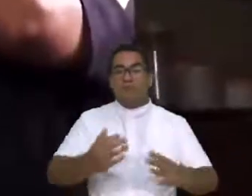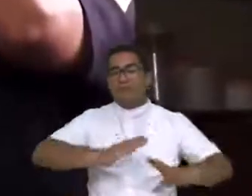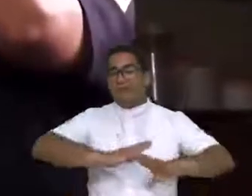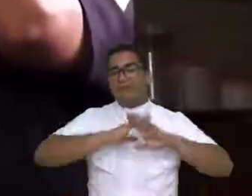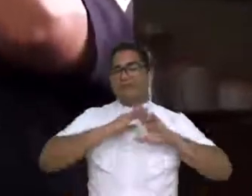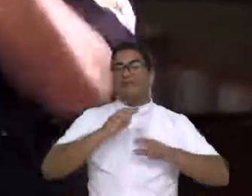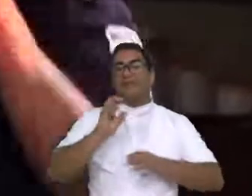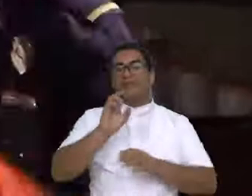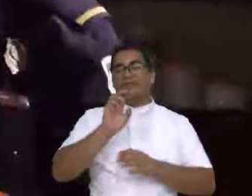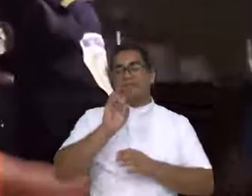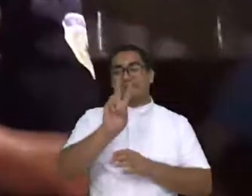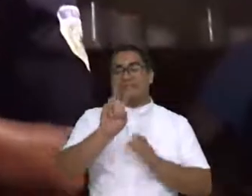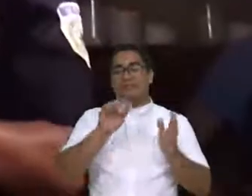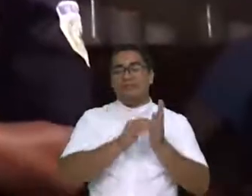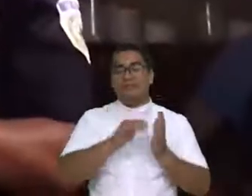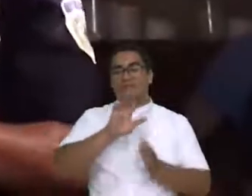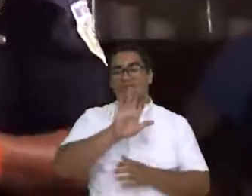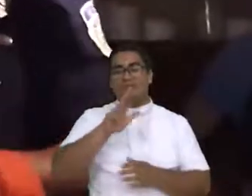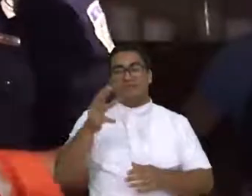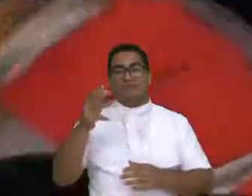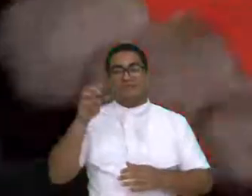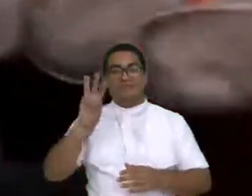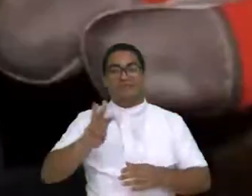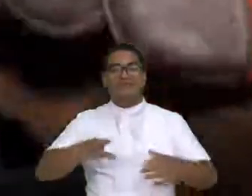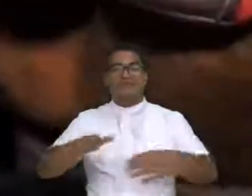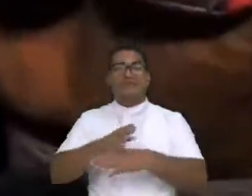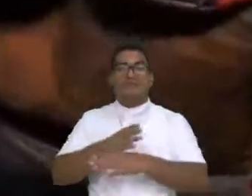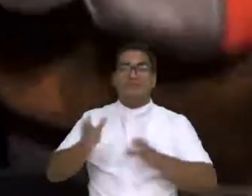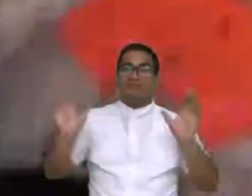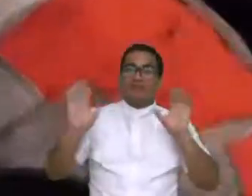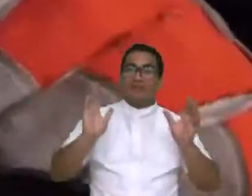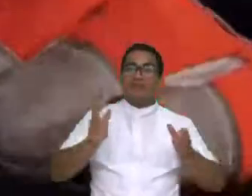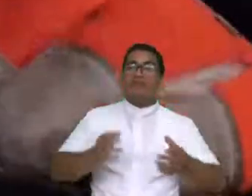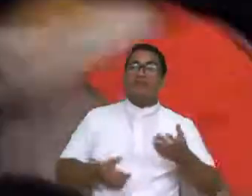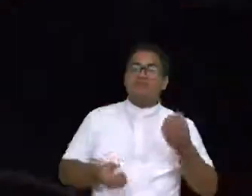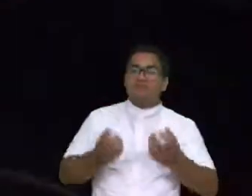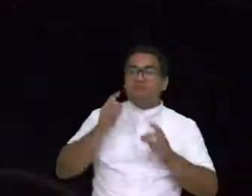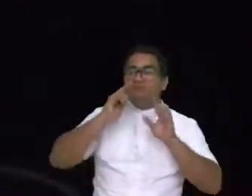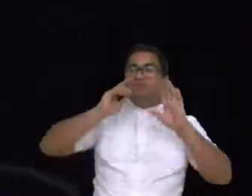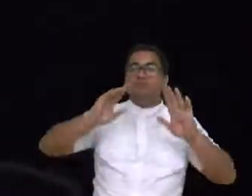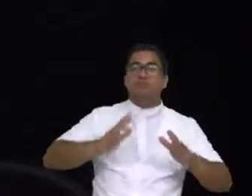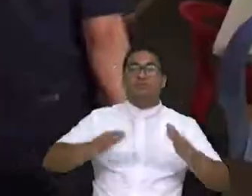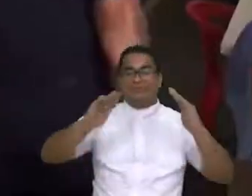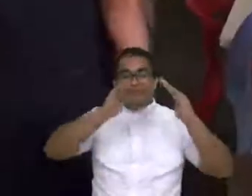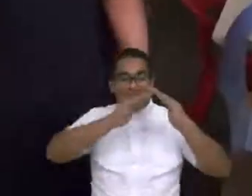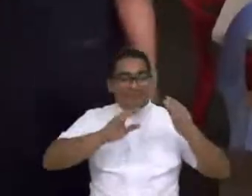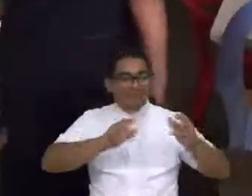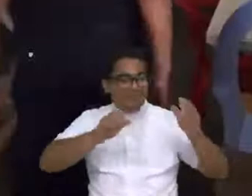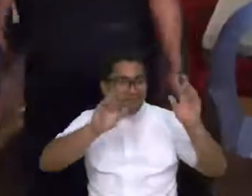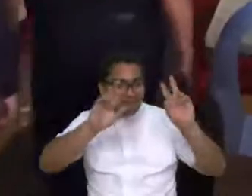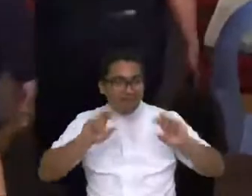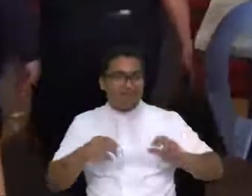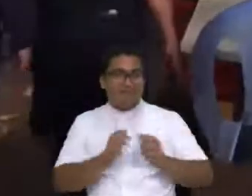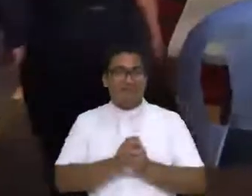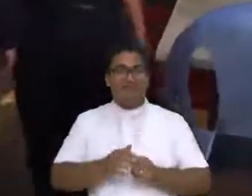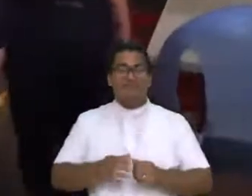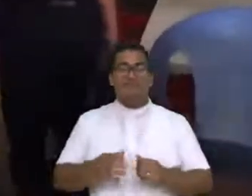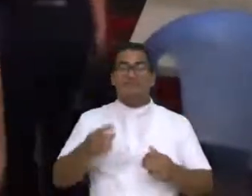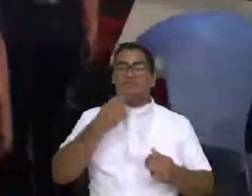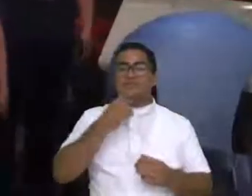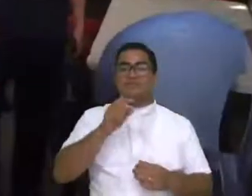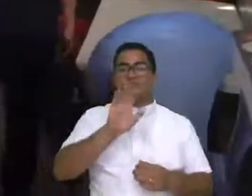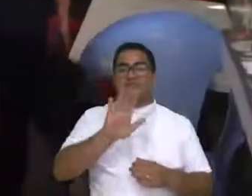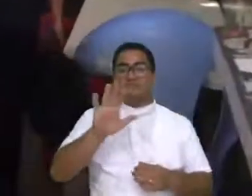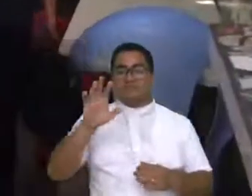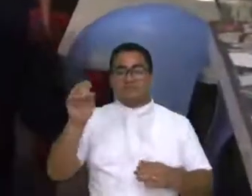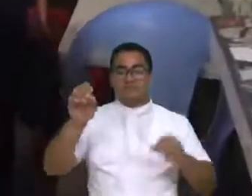pueblo. 2.593 servicios en locales de negocio y mercado, inspecciones al hogar y chequeos de hidrante. 550 actividades de